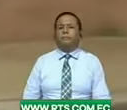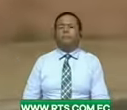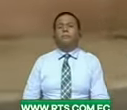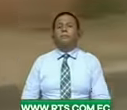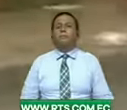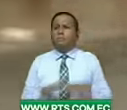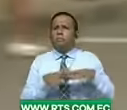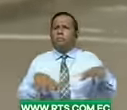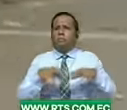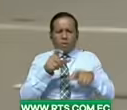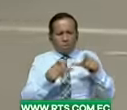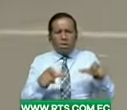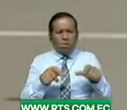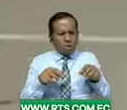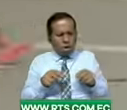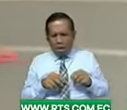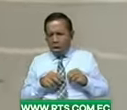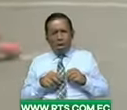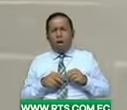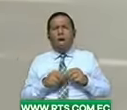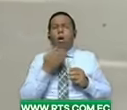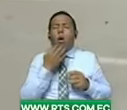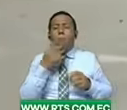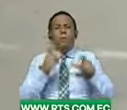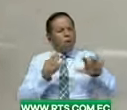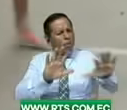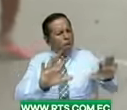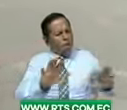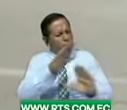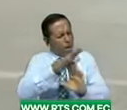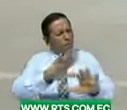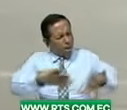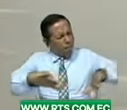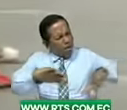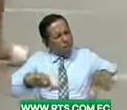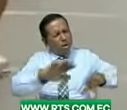Fue necesaria la intervención de los vecinos para calmar las acciones.